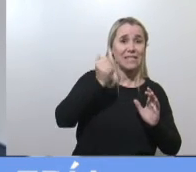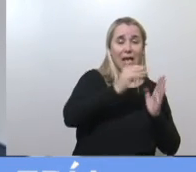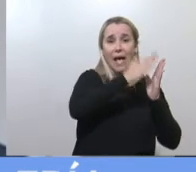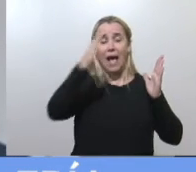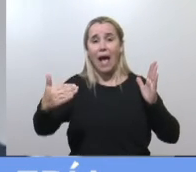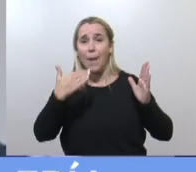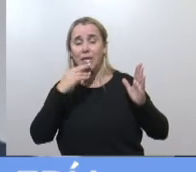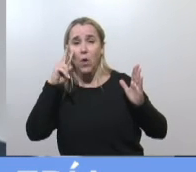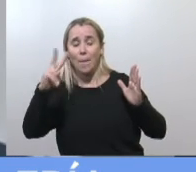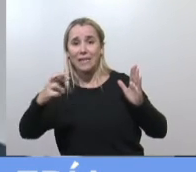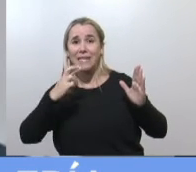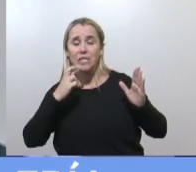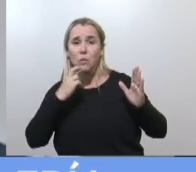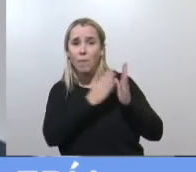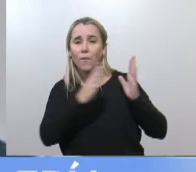de 2019 del